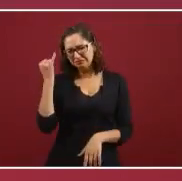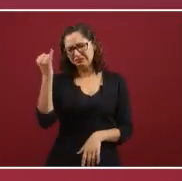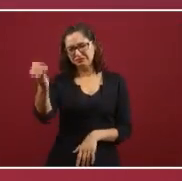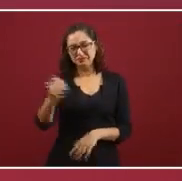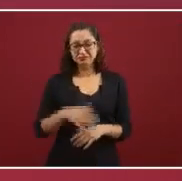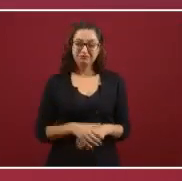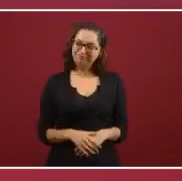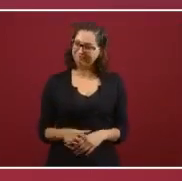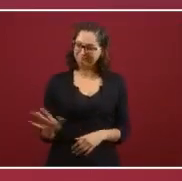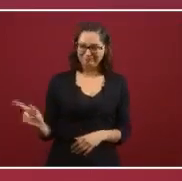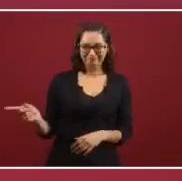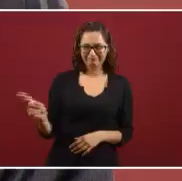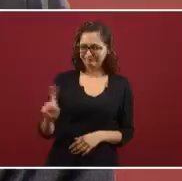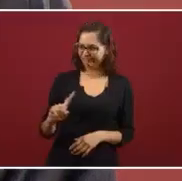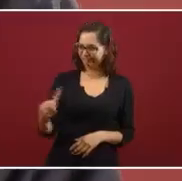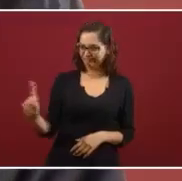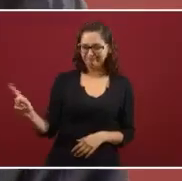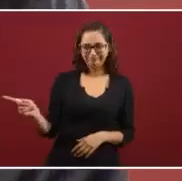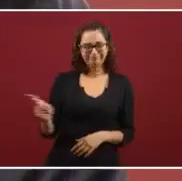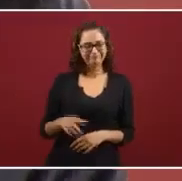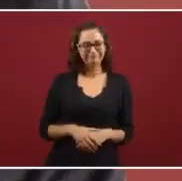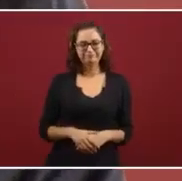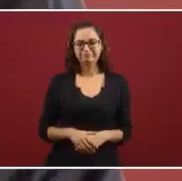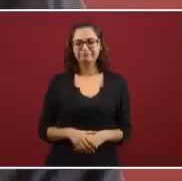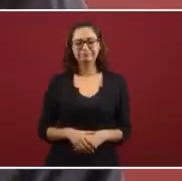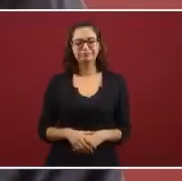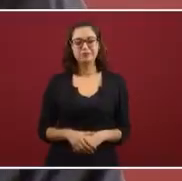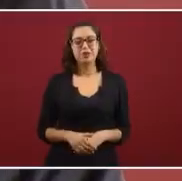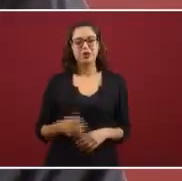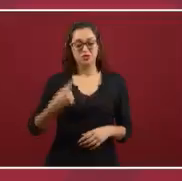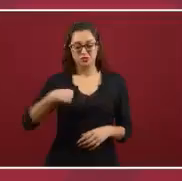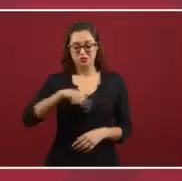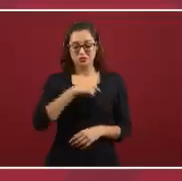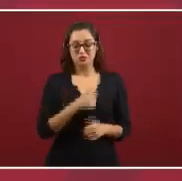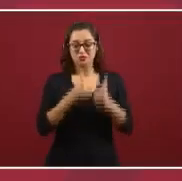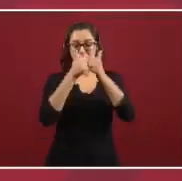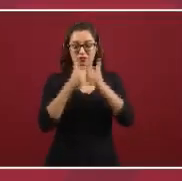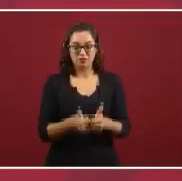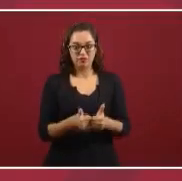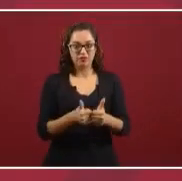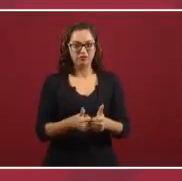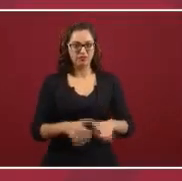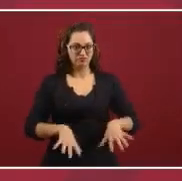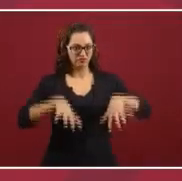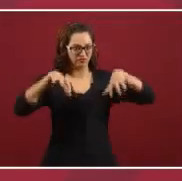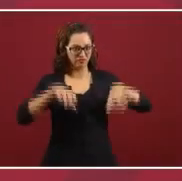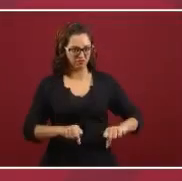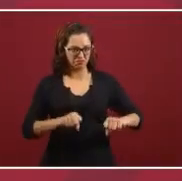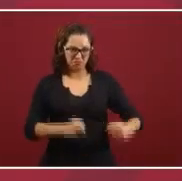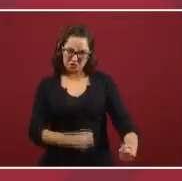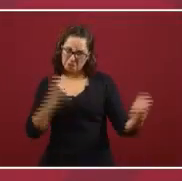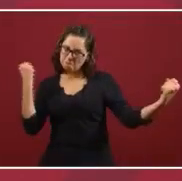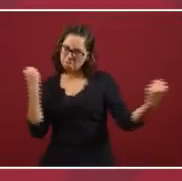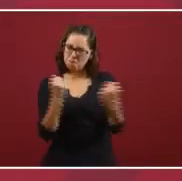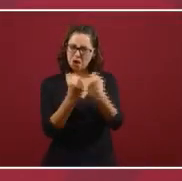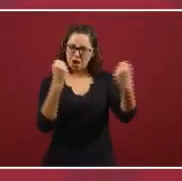Pues no, porque si nos quedábamos ahí iba a haber enfrentamiento,